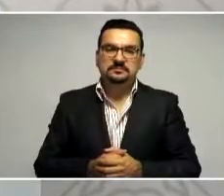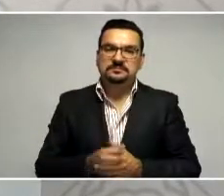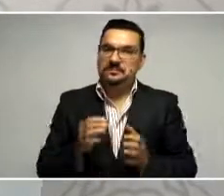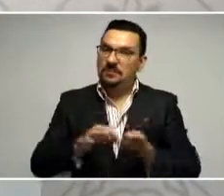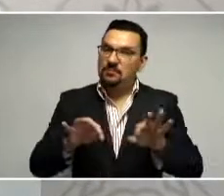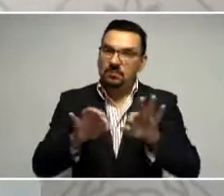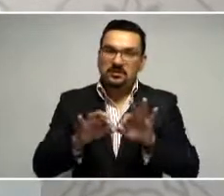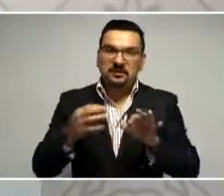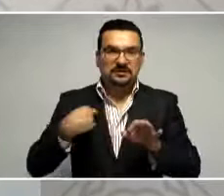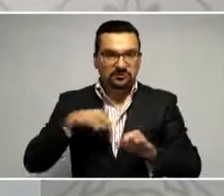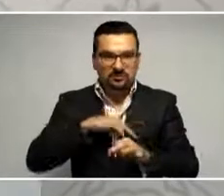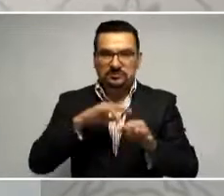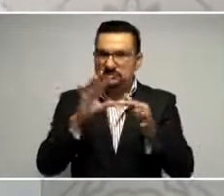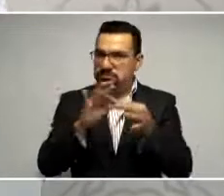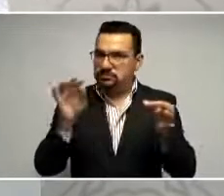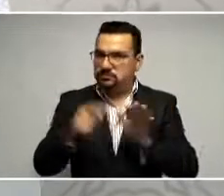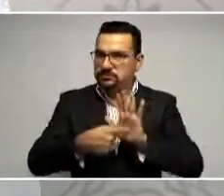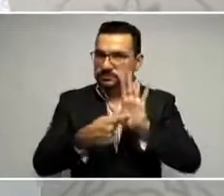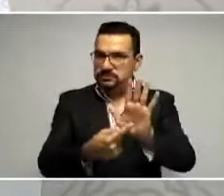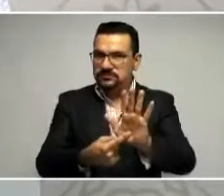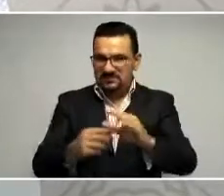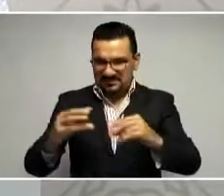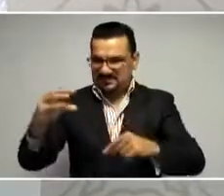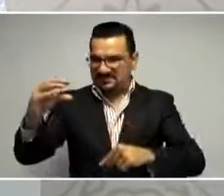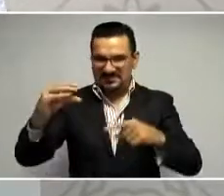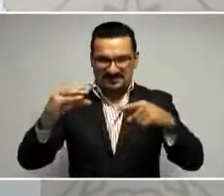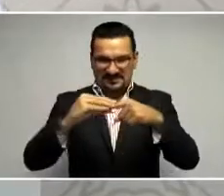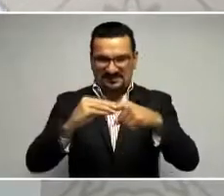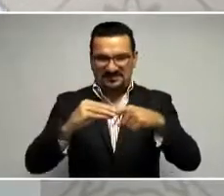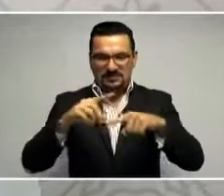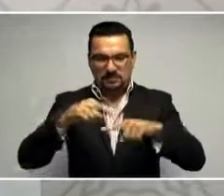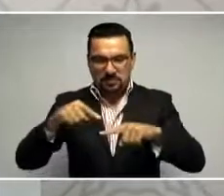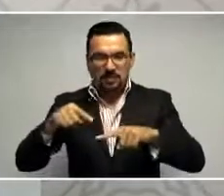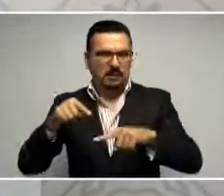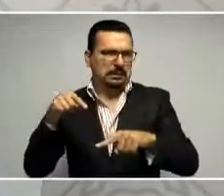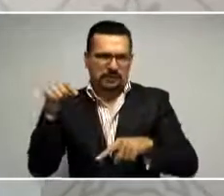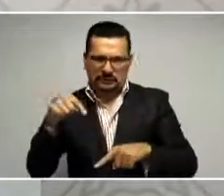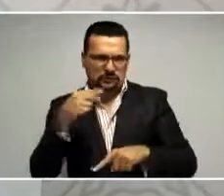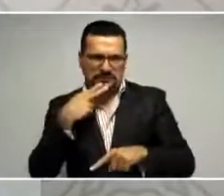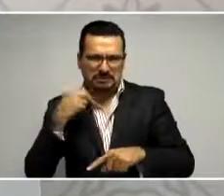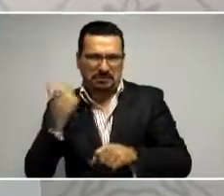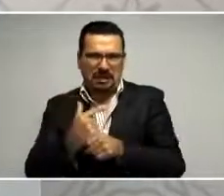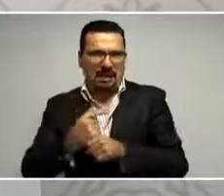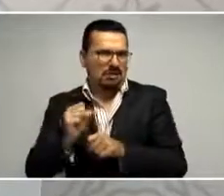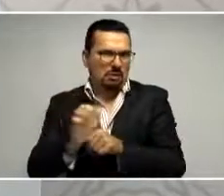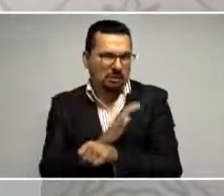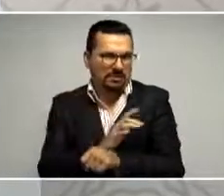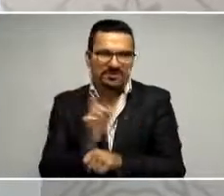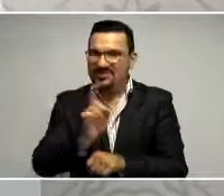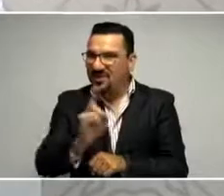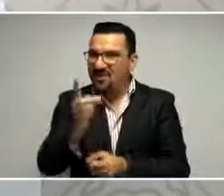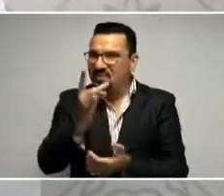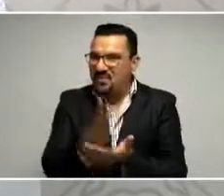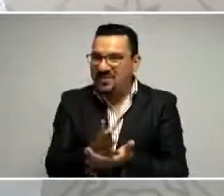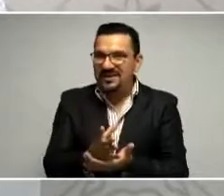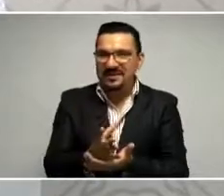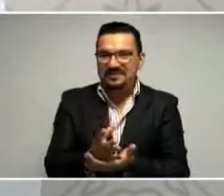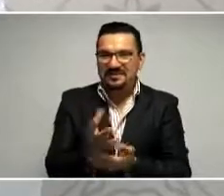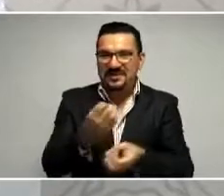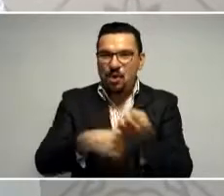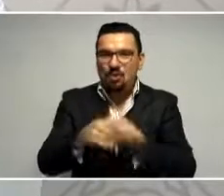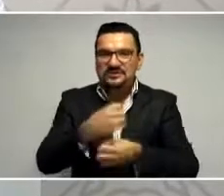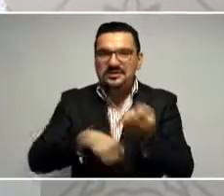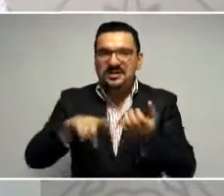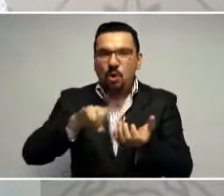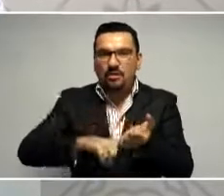una aclaración. El oxímetro no detecta COVID, solo te indica que tu nivel de